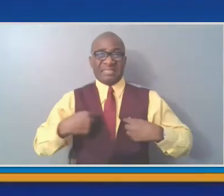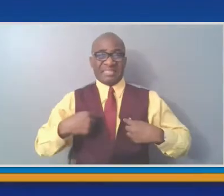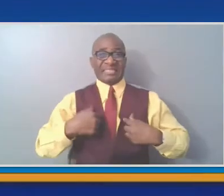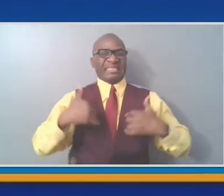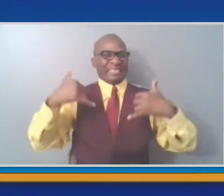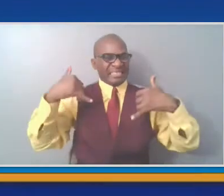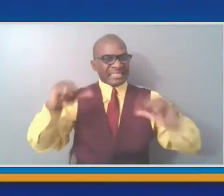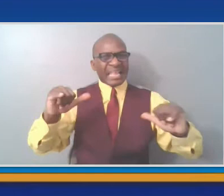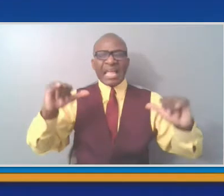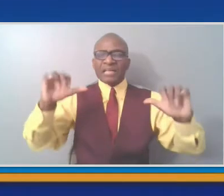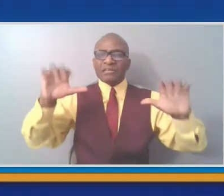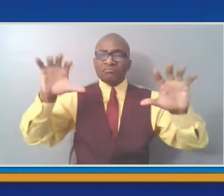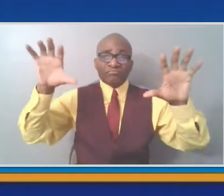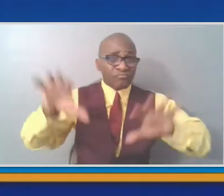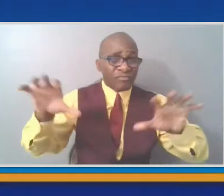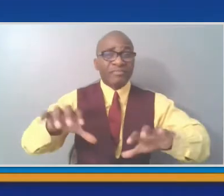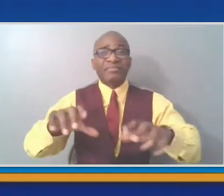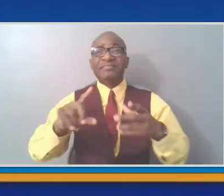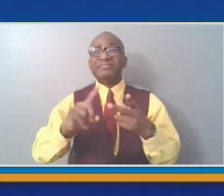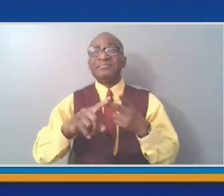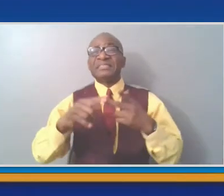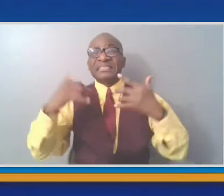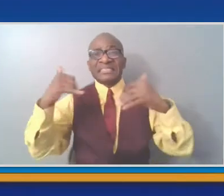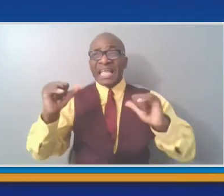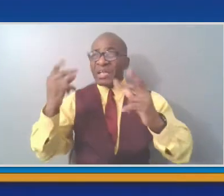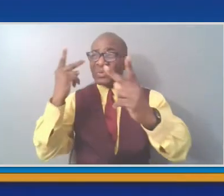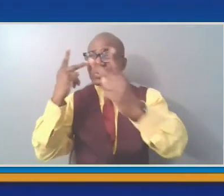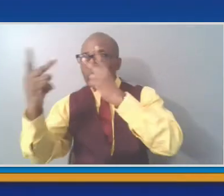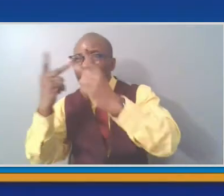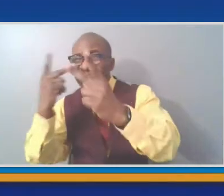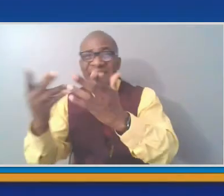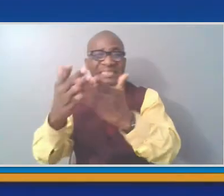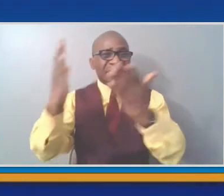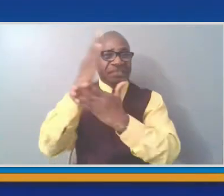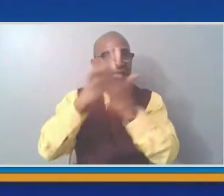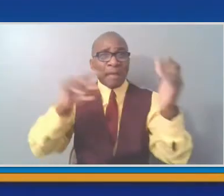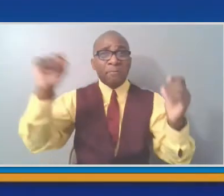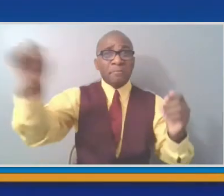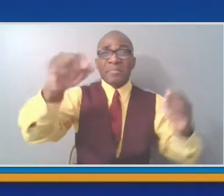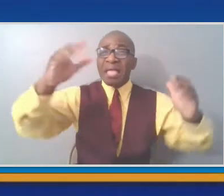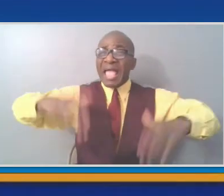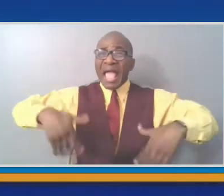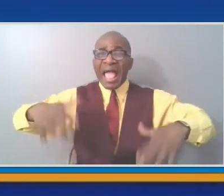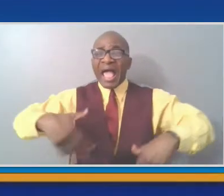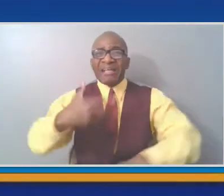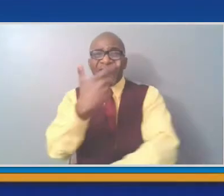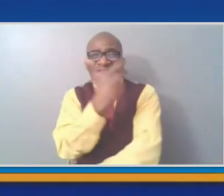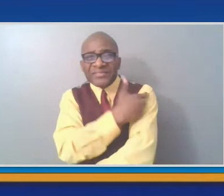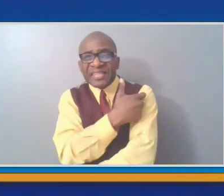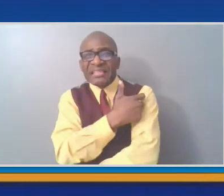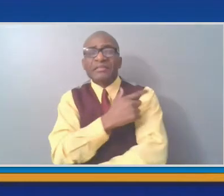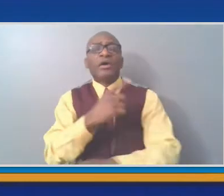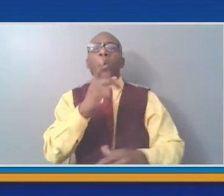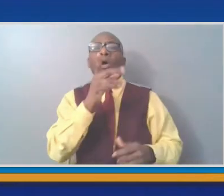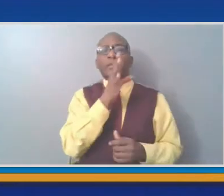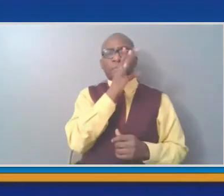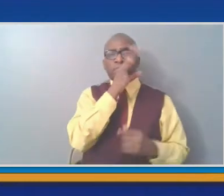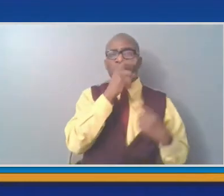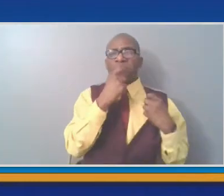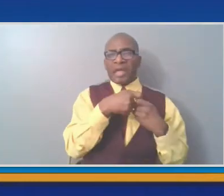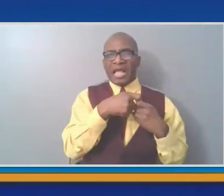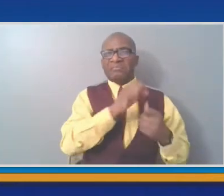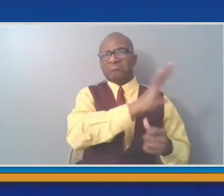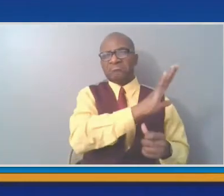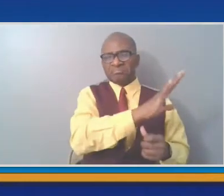que no tienen la vacuna. ¿Por qué es importante que nos vacunemos? Porque nos importa nuestra comunidad. Porque nos importan nuestros niños.